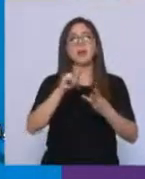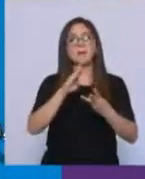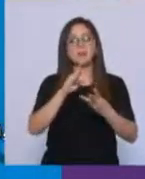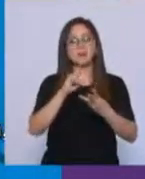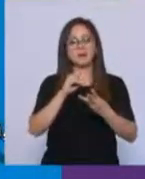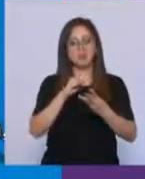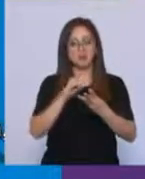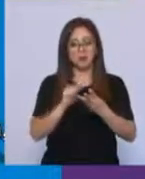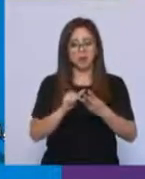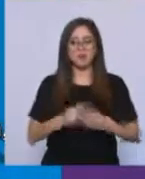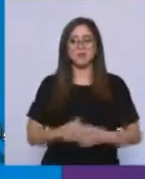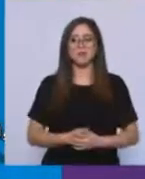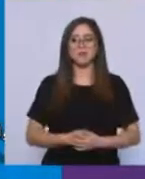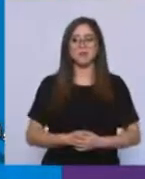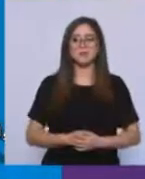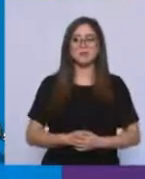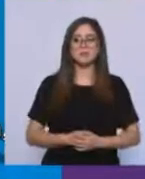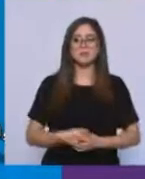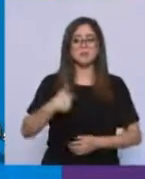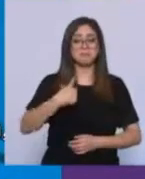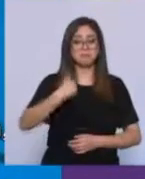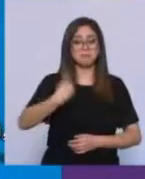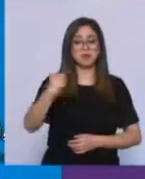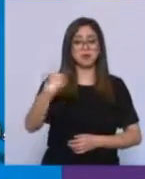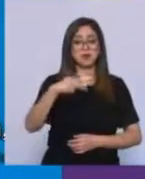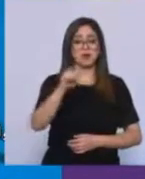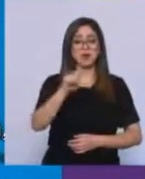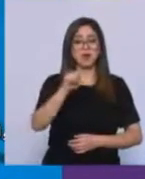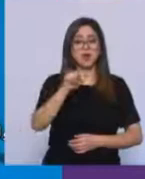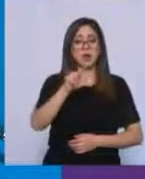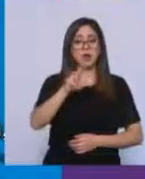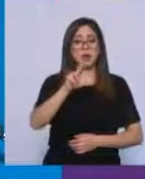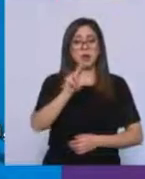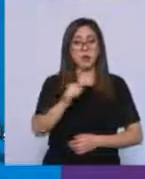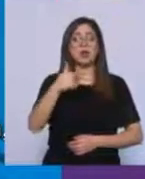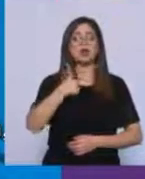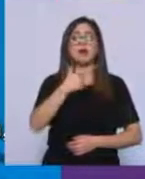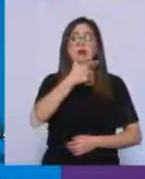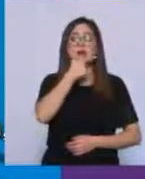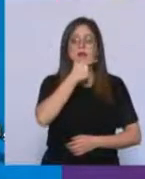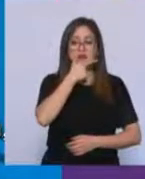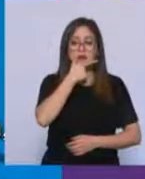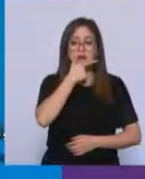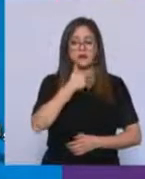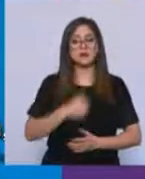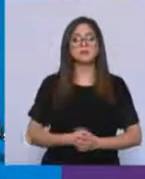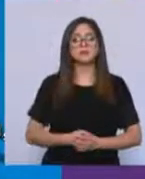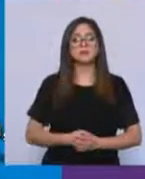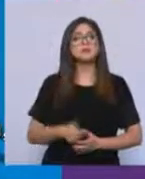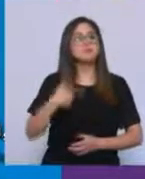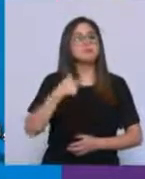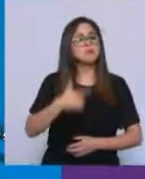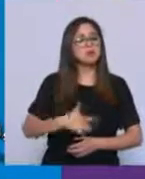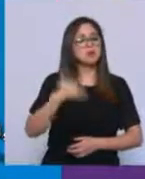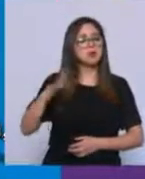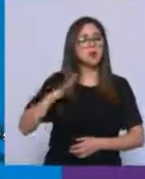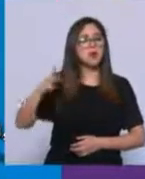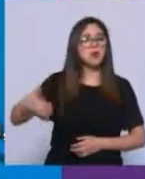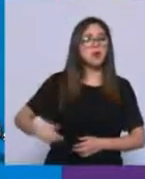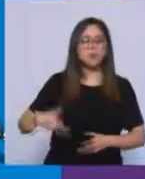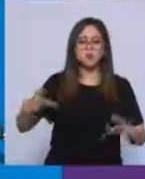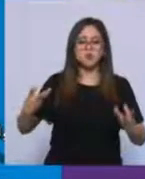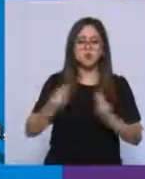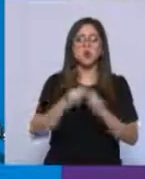bofobia. Mi nombre es Laura, soy lesbiana y me enorgullece ser parte de la